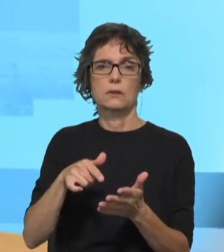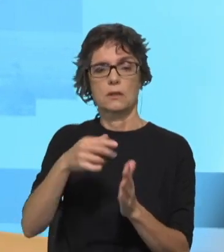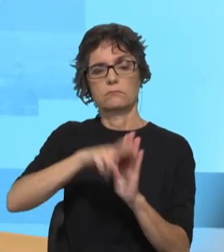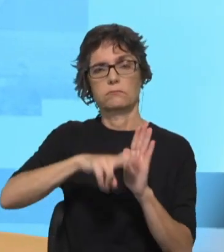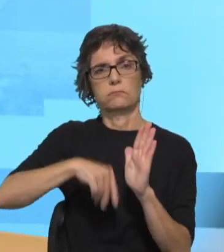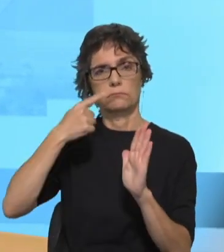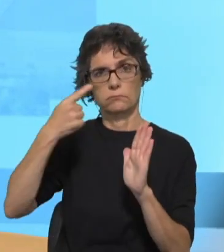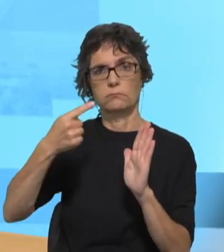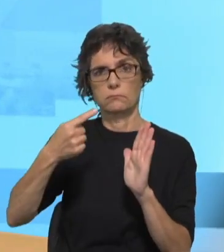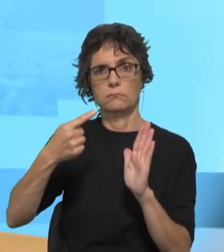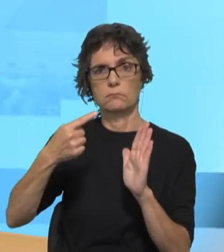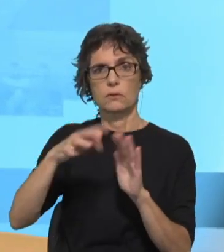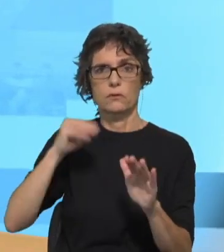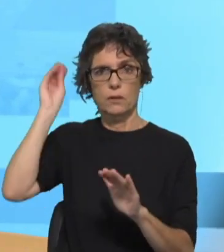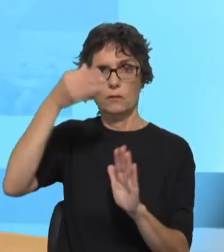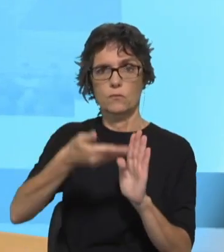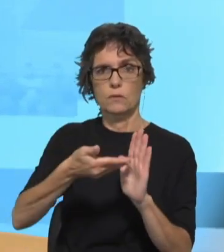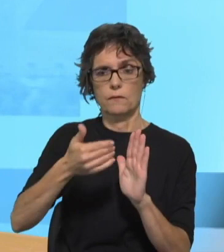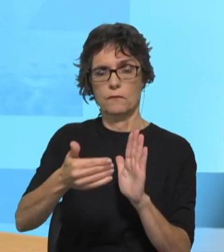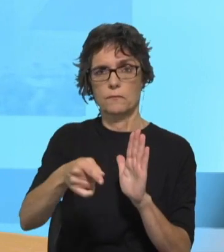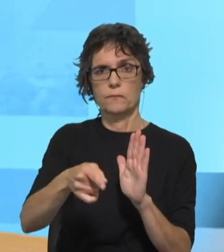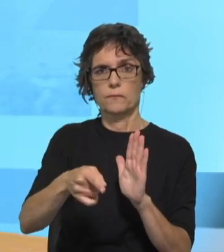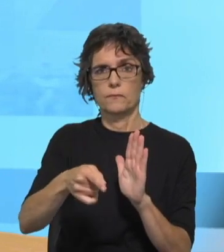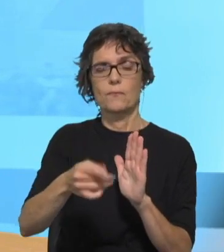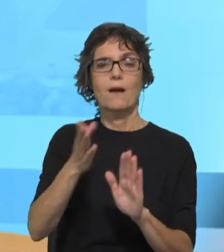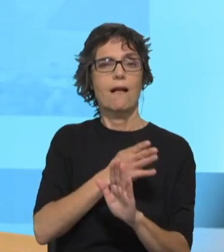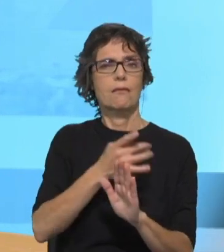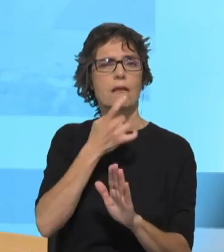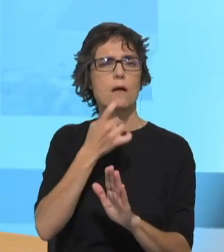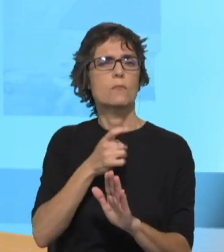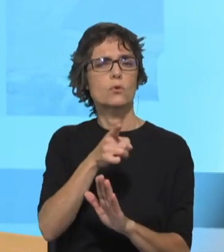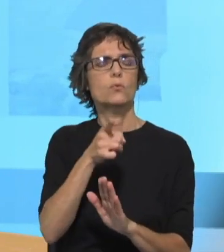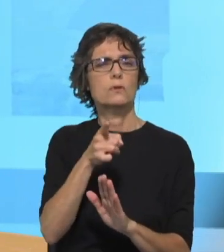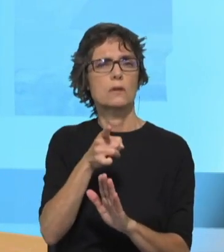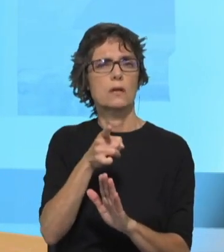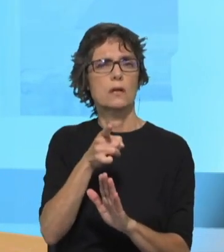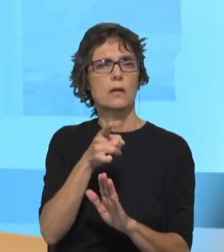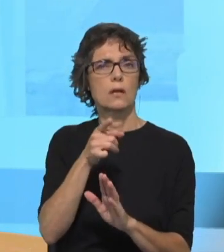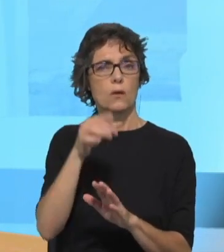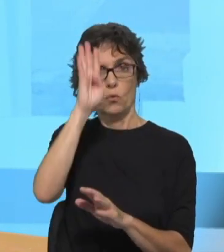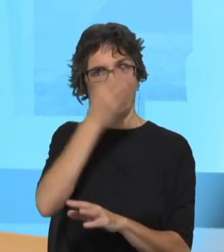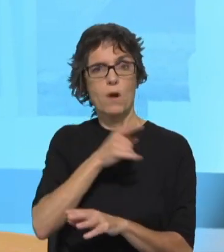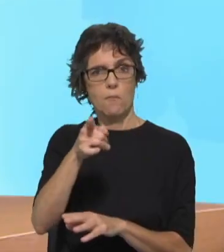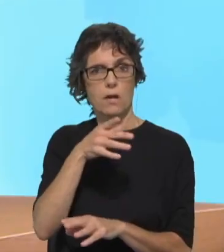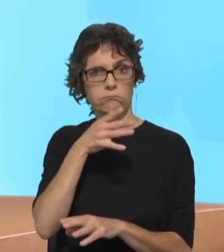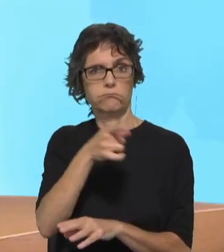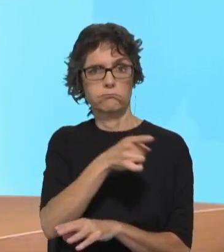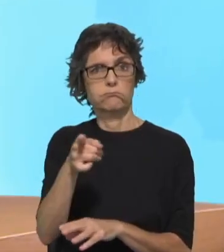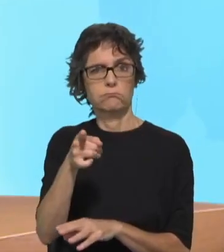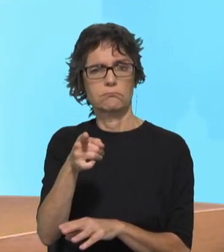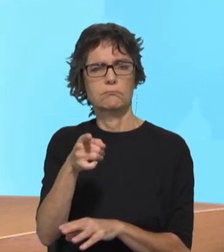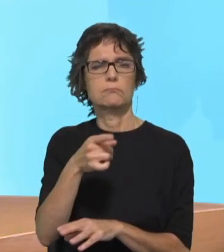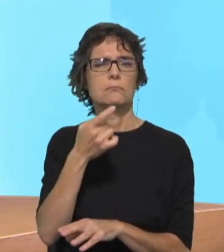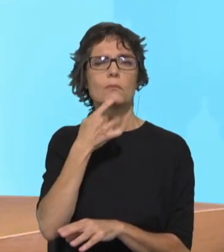já lá vamos a isso. Antes, a pergunta que o Papa Francisco deixou neste pequeno vídeo: